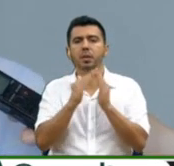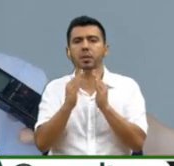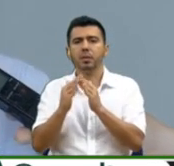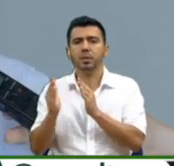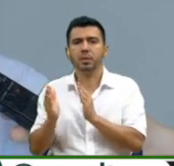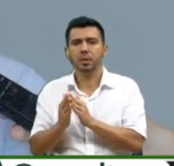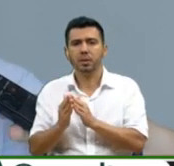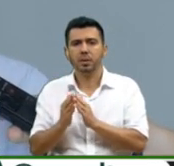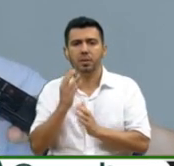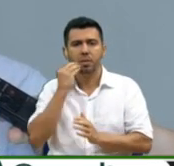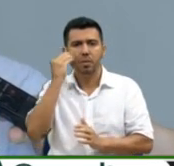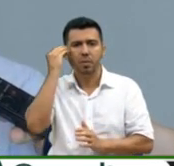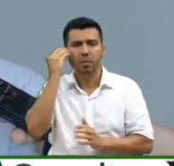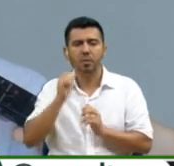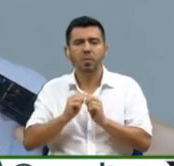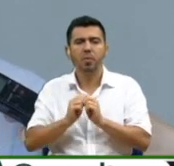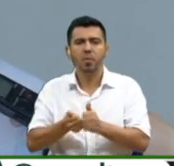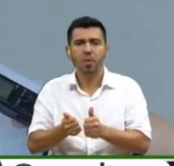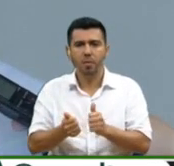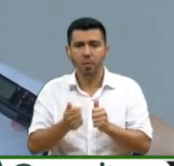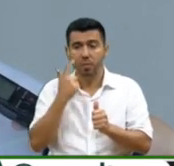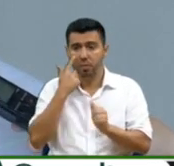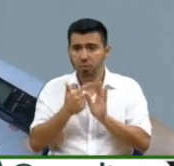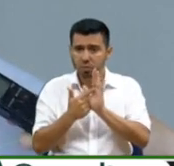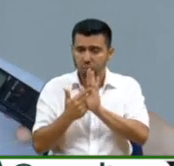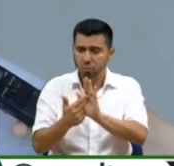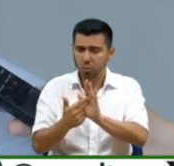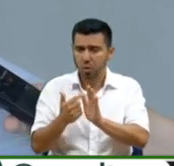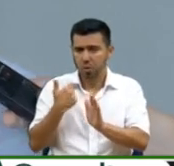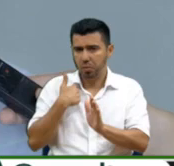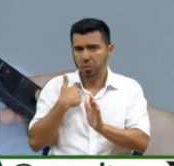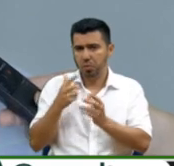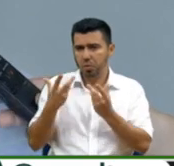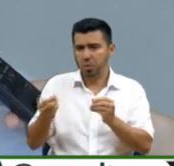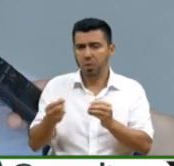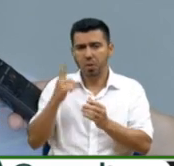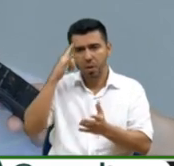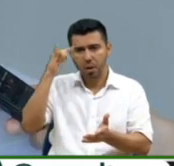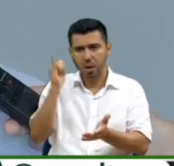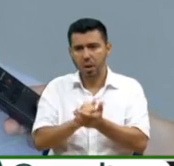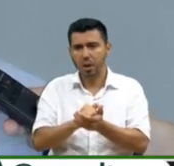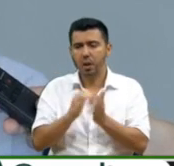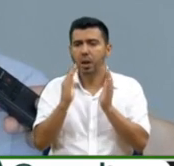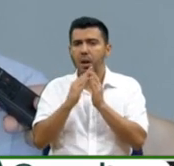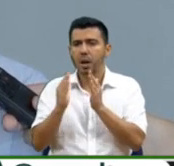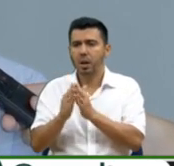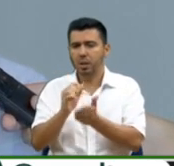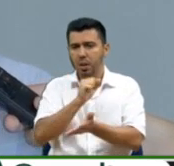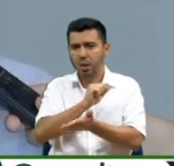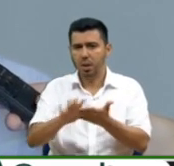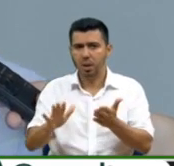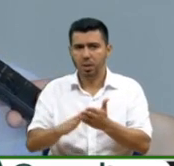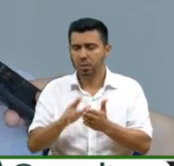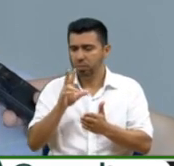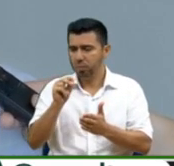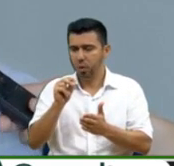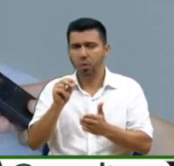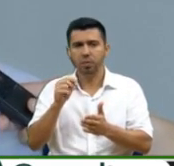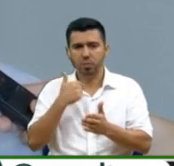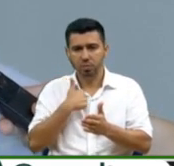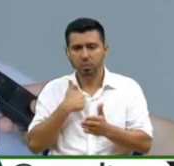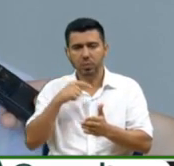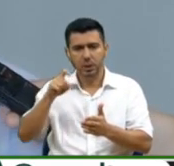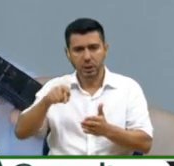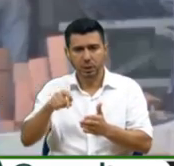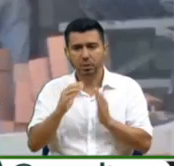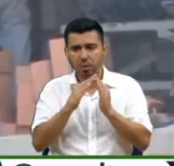20.000 hogares, ¿cómo es el modelo? Nosotros no creemos en el modelo de vivienda gratuita, se ha dicho desde el comienzo. Defendemos un modelo de planificar